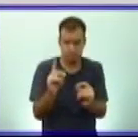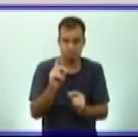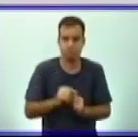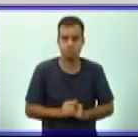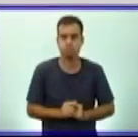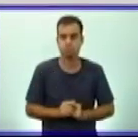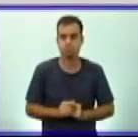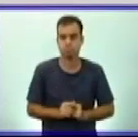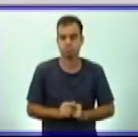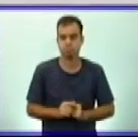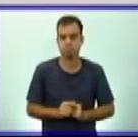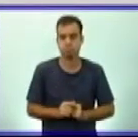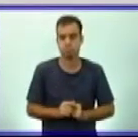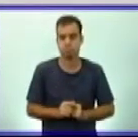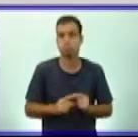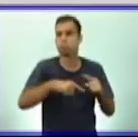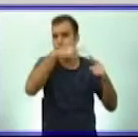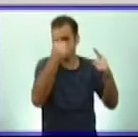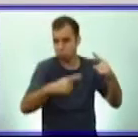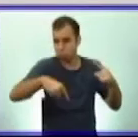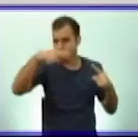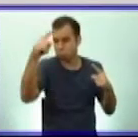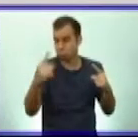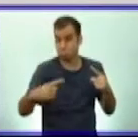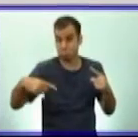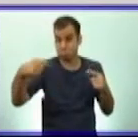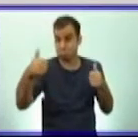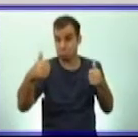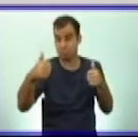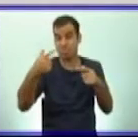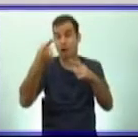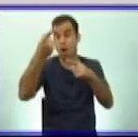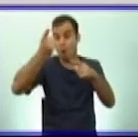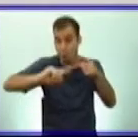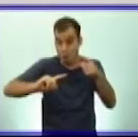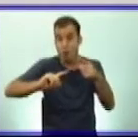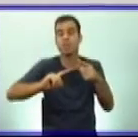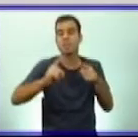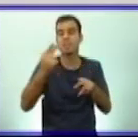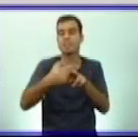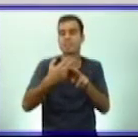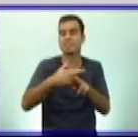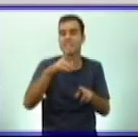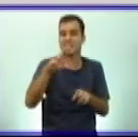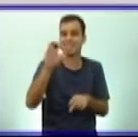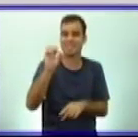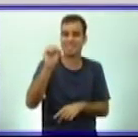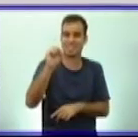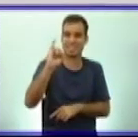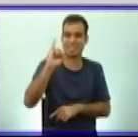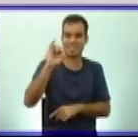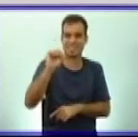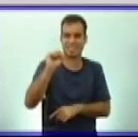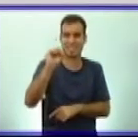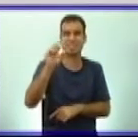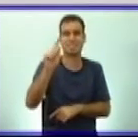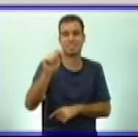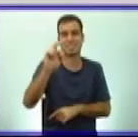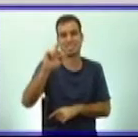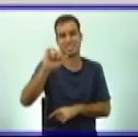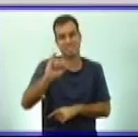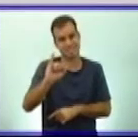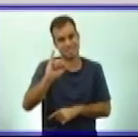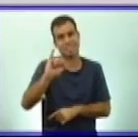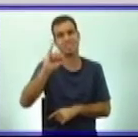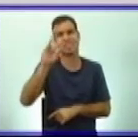oscila armónicamente, y el elemento resistivo. En este caso, yo les he incorporado un